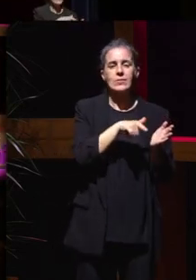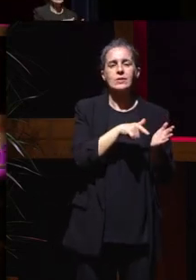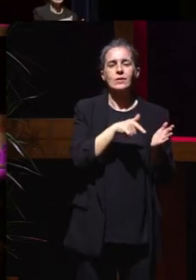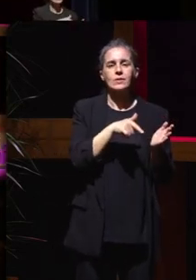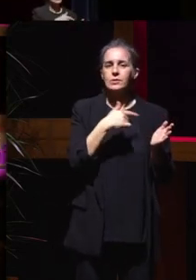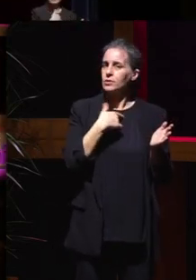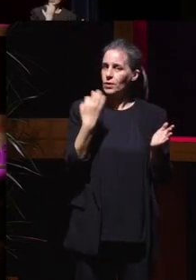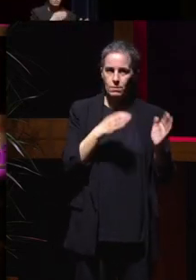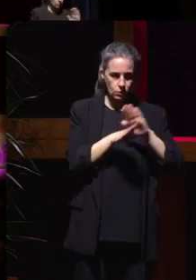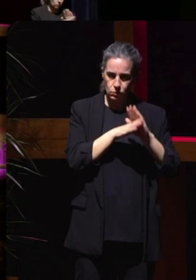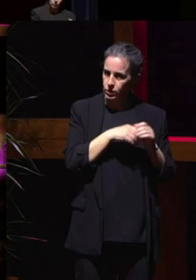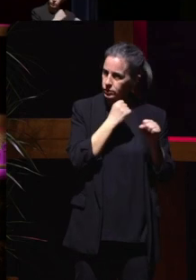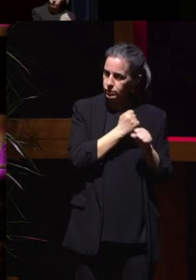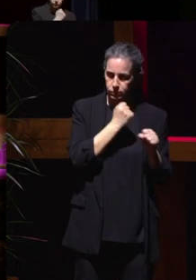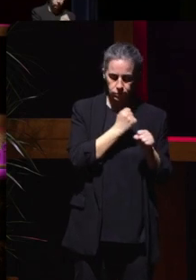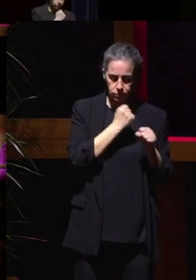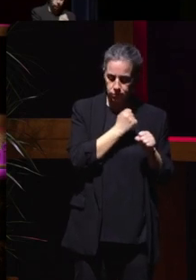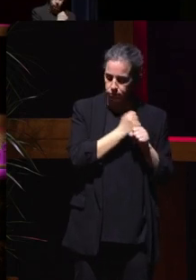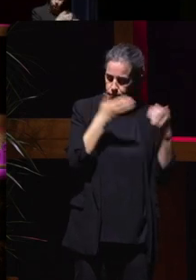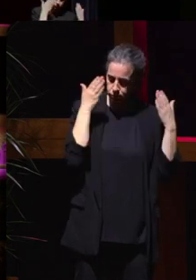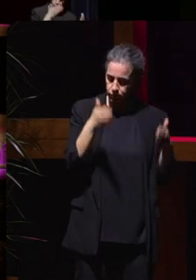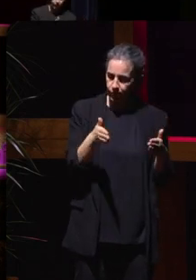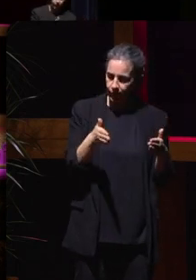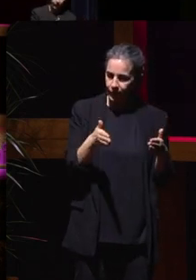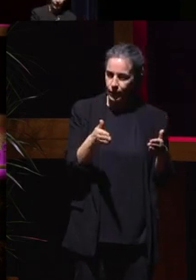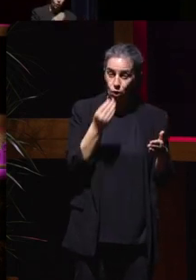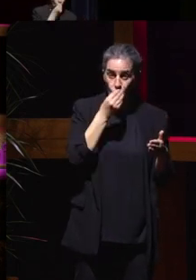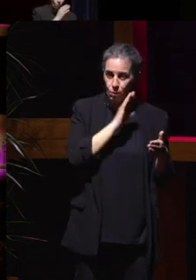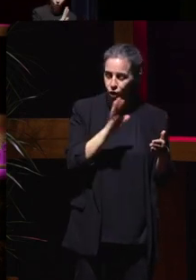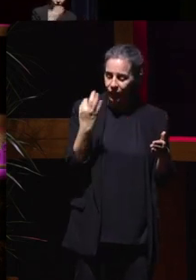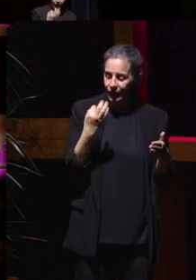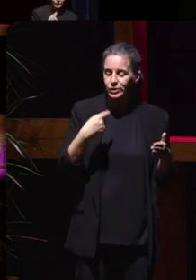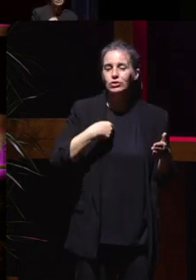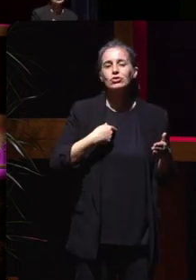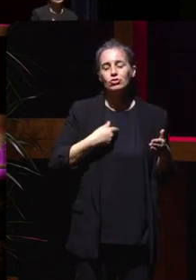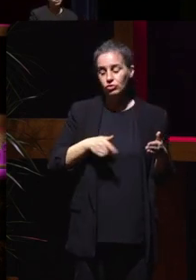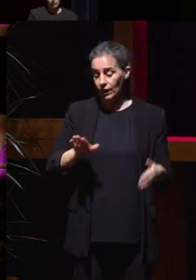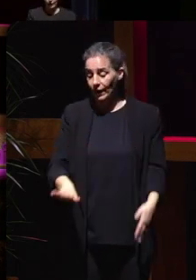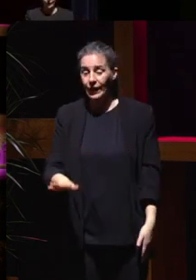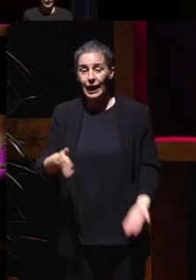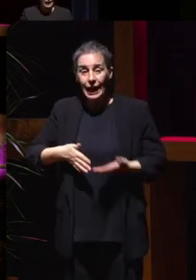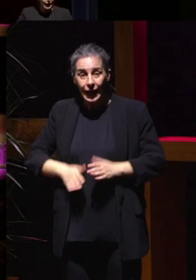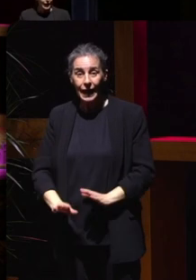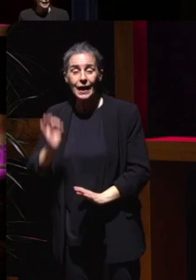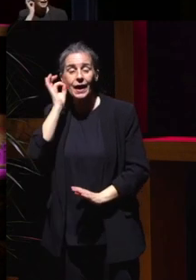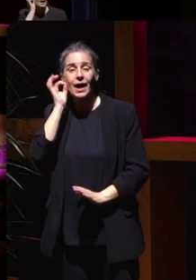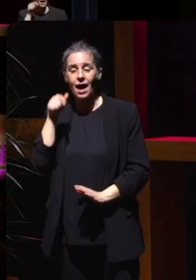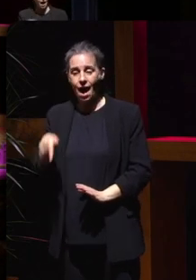que seguir bregando era que había una catativa que tenía que vivir o mundo